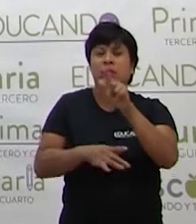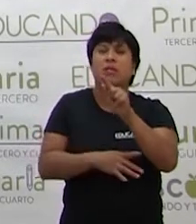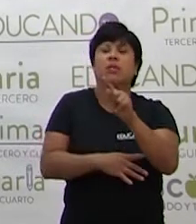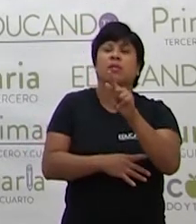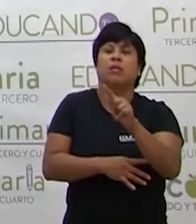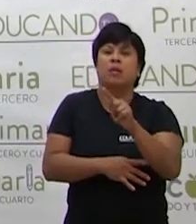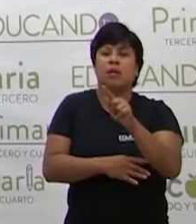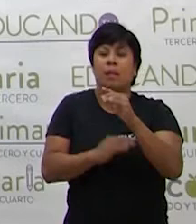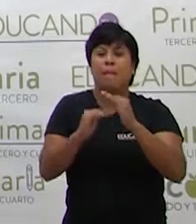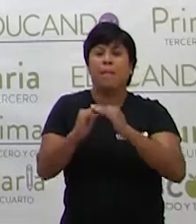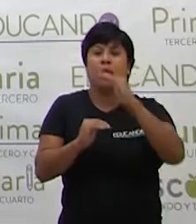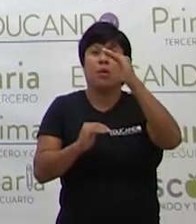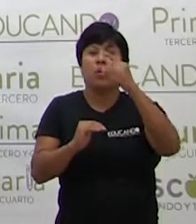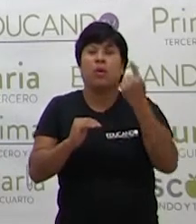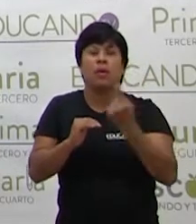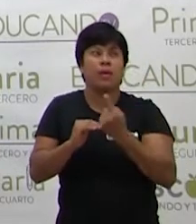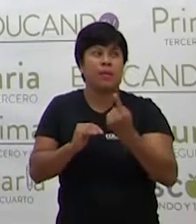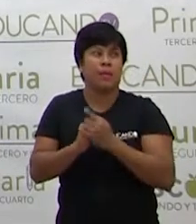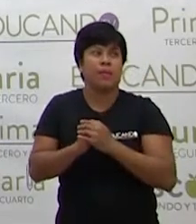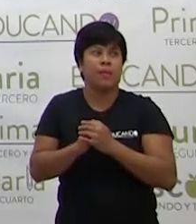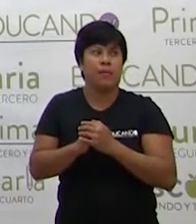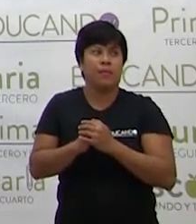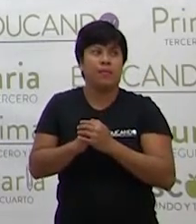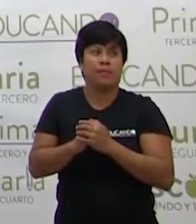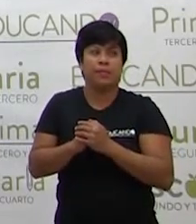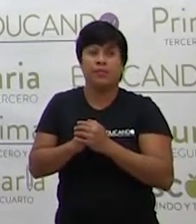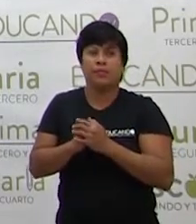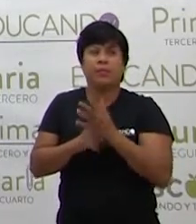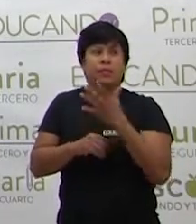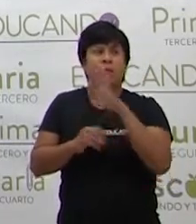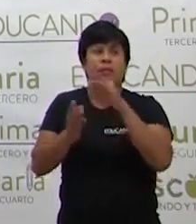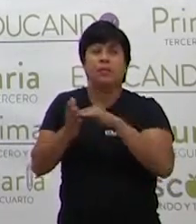10,970 mayor que